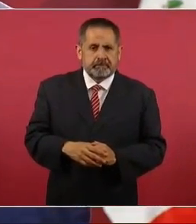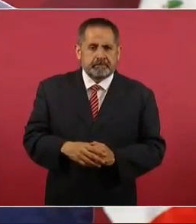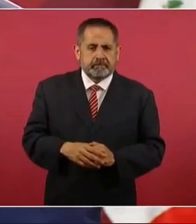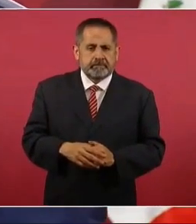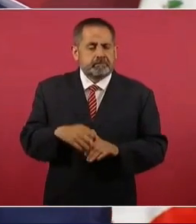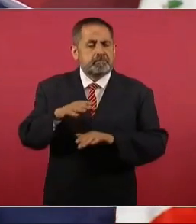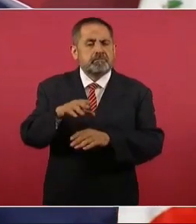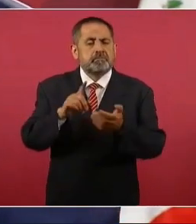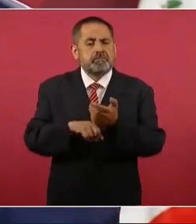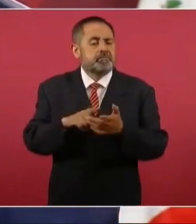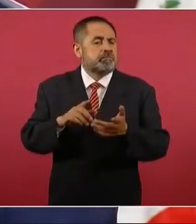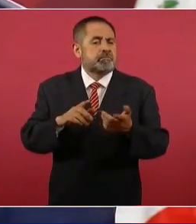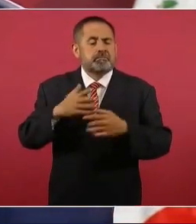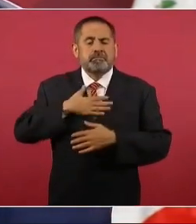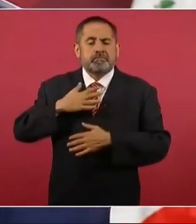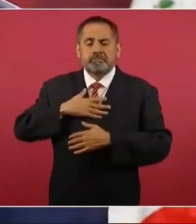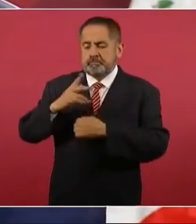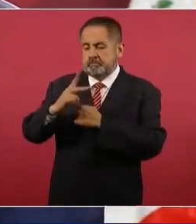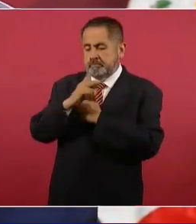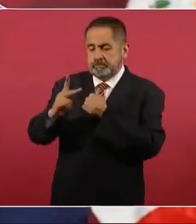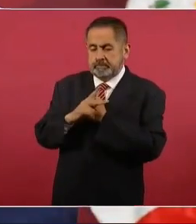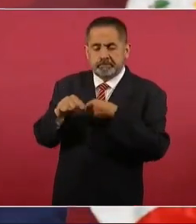el caso de nuestro país,